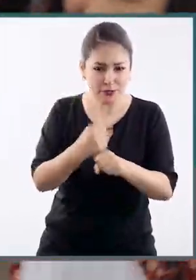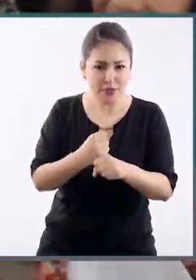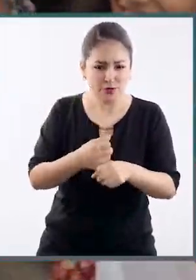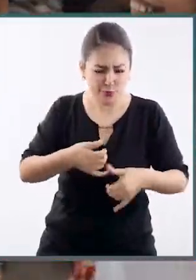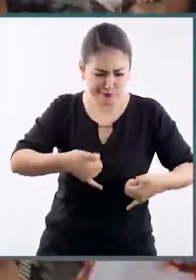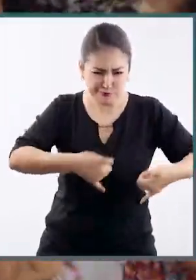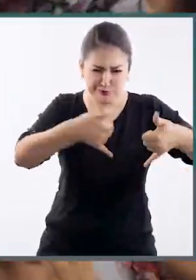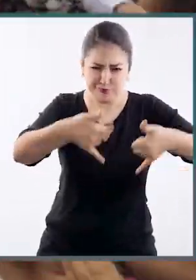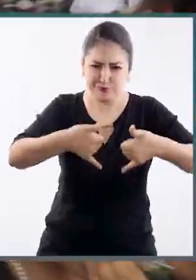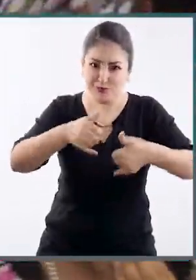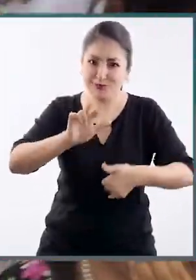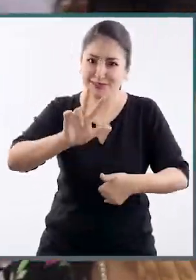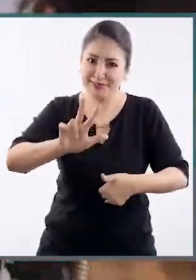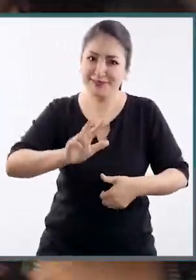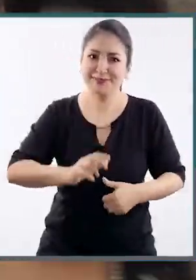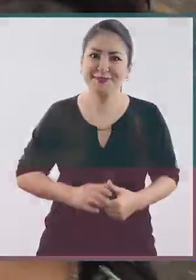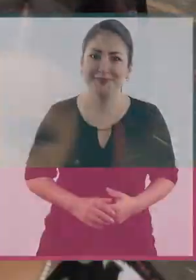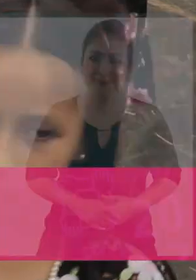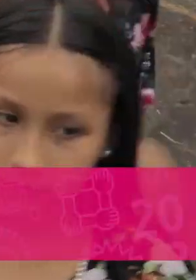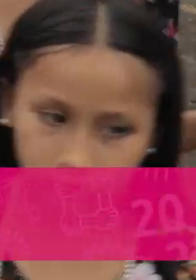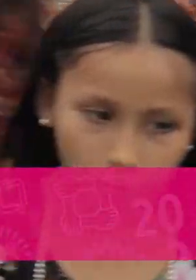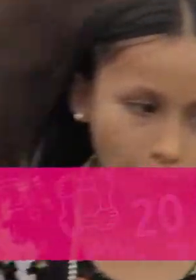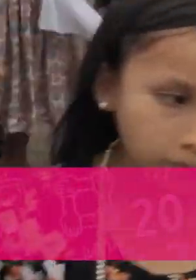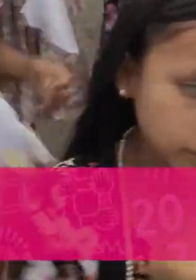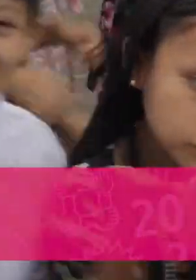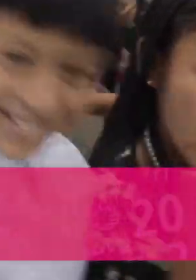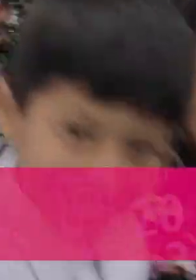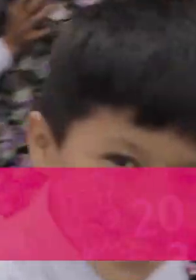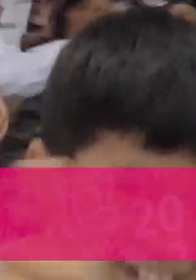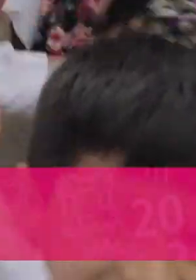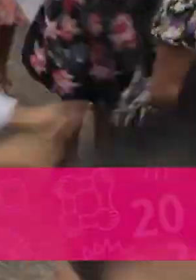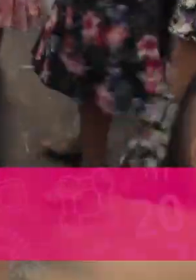de 3 trofeos Bicentenario.